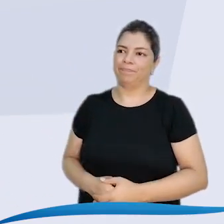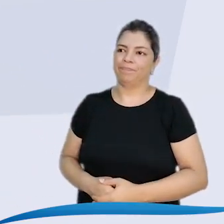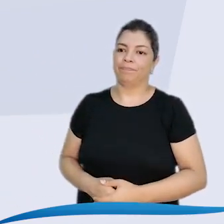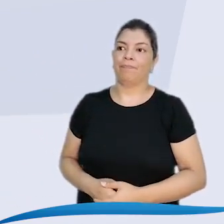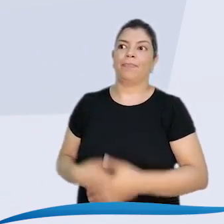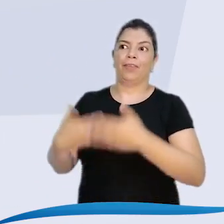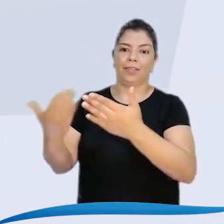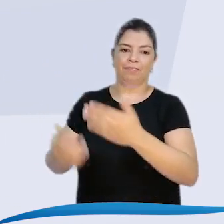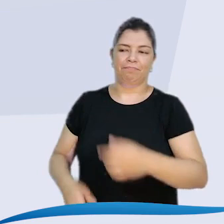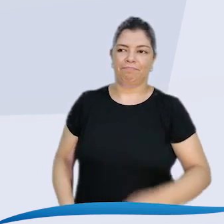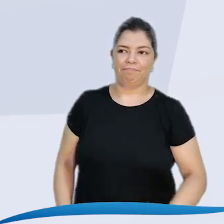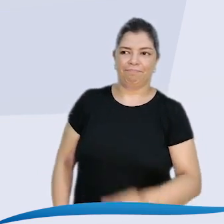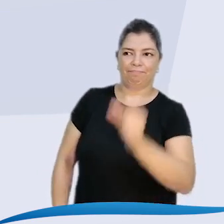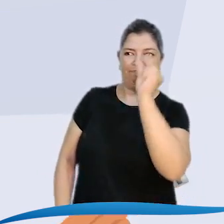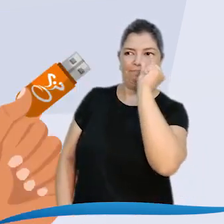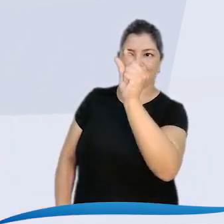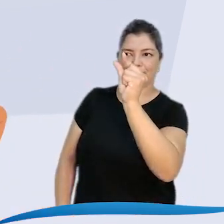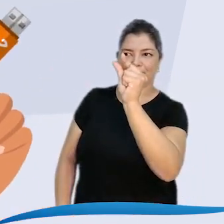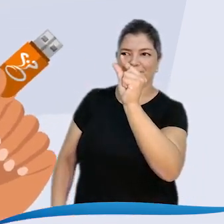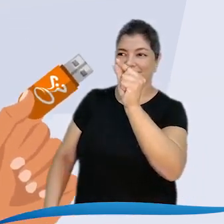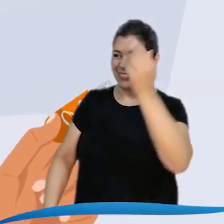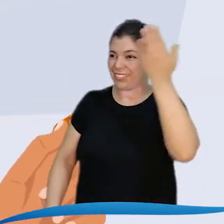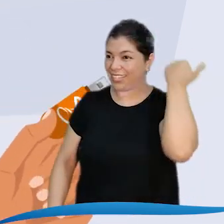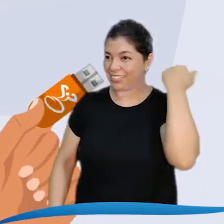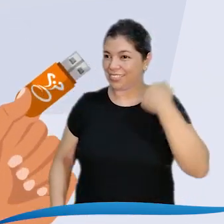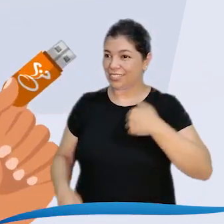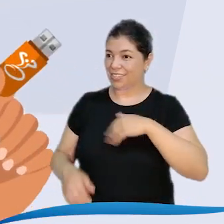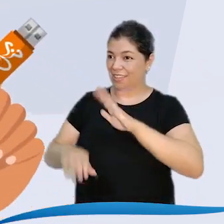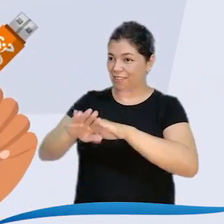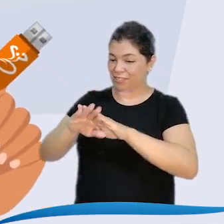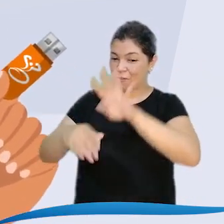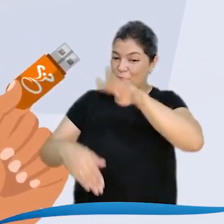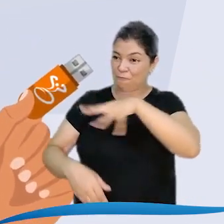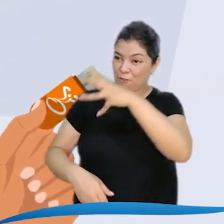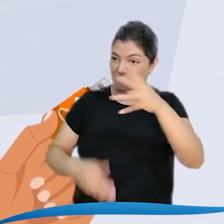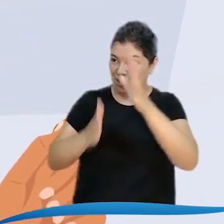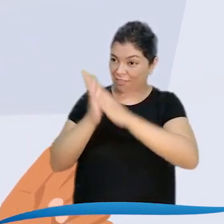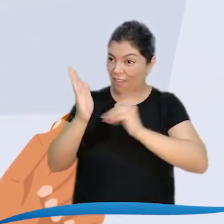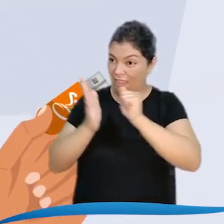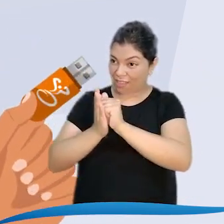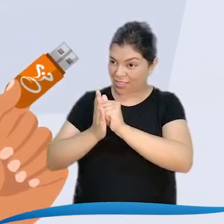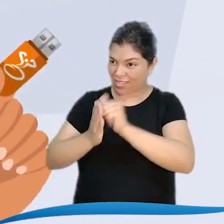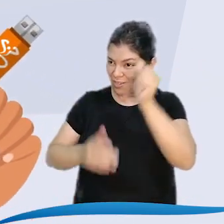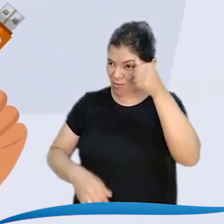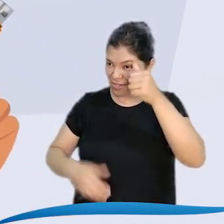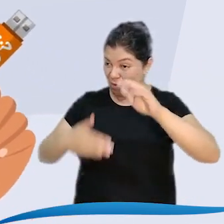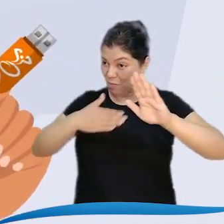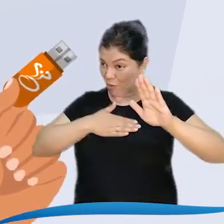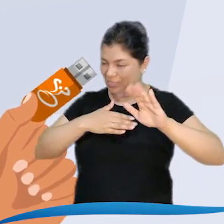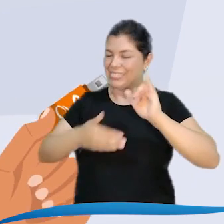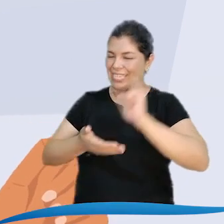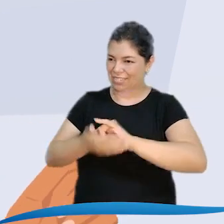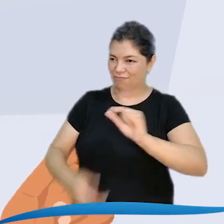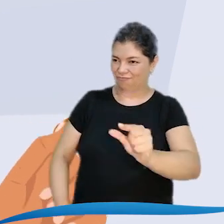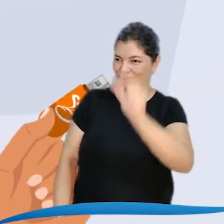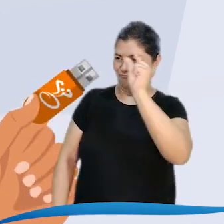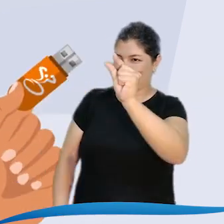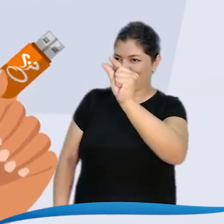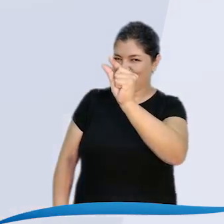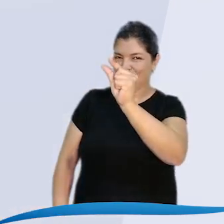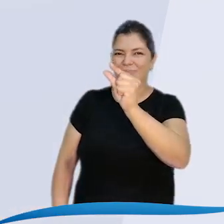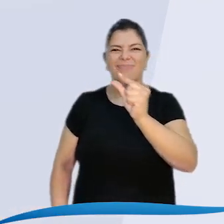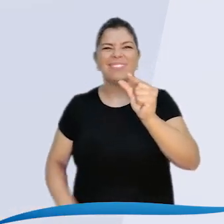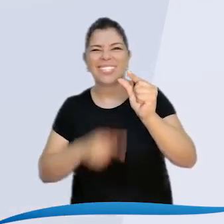bien, Bonifacio. Ahora sí, acá tienen el formatico que les habíamos prometido y con el que se facilita mucho construir esta